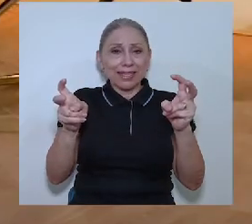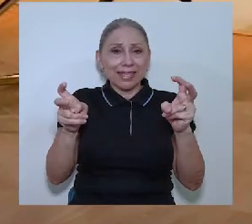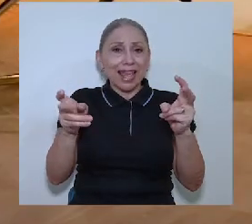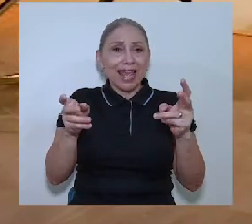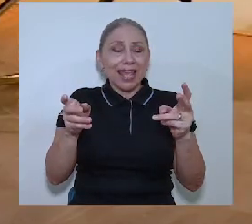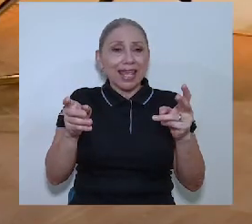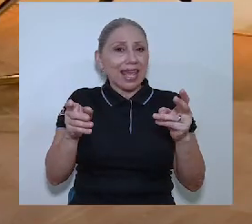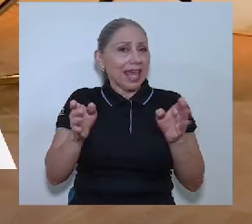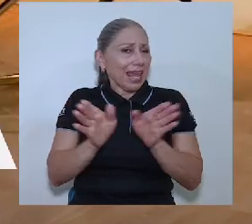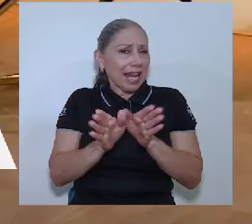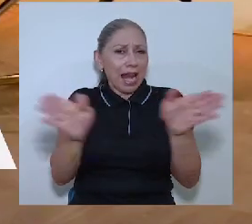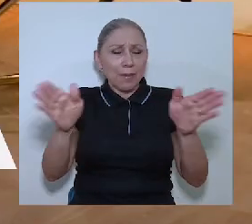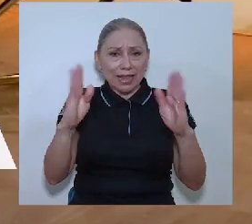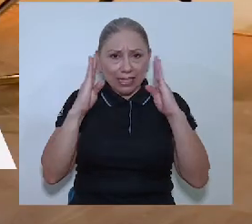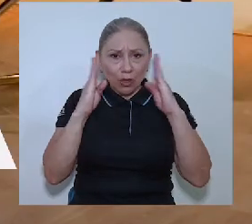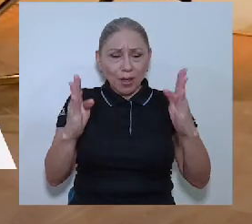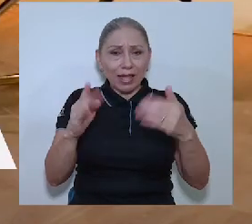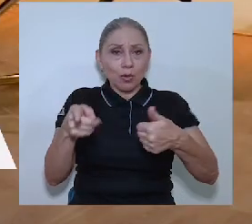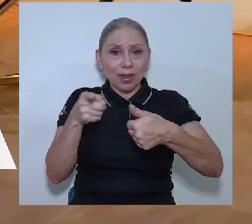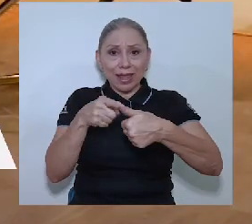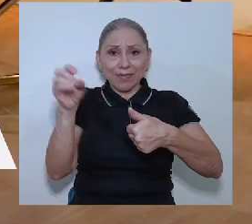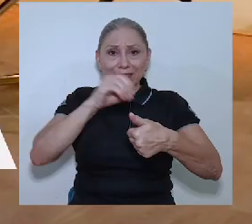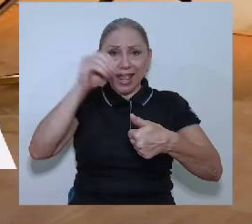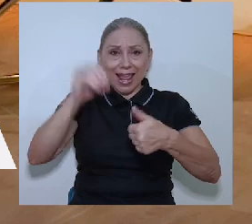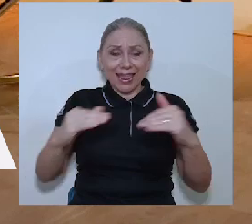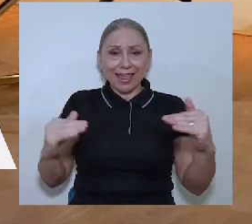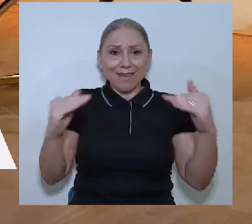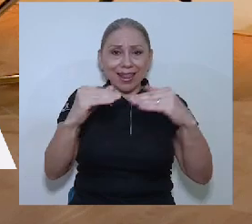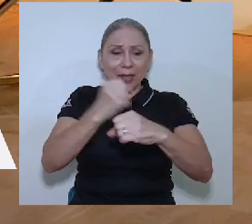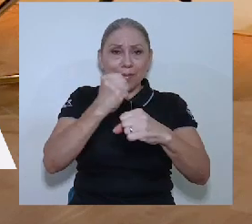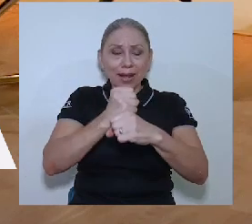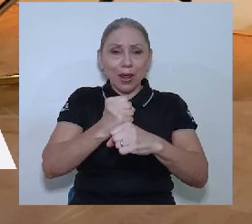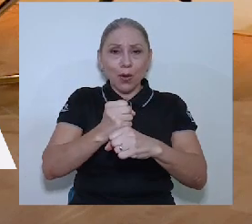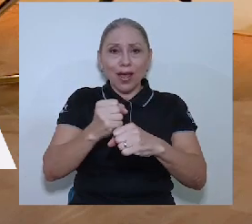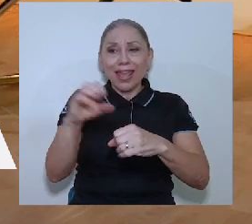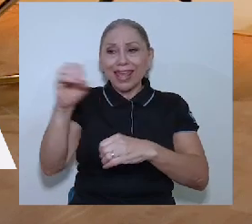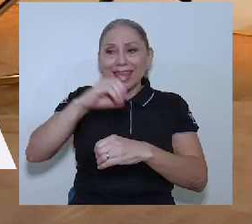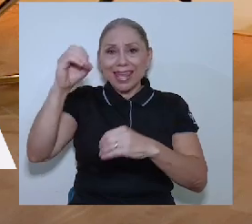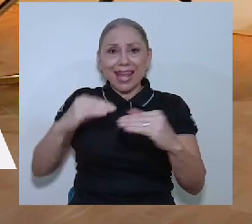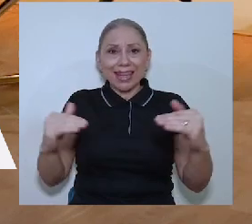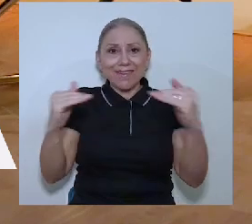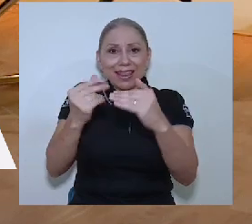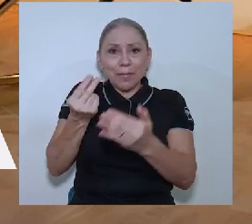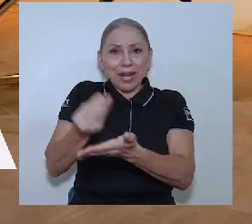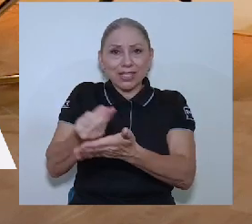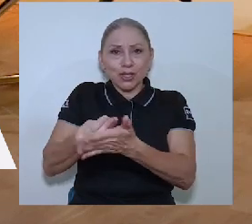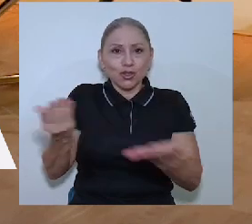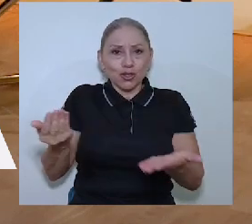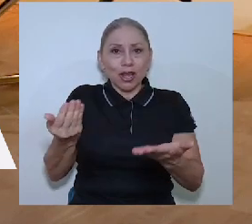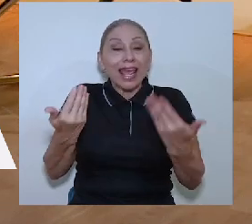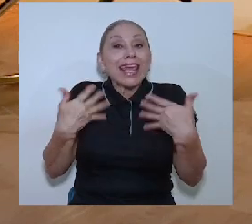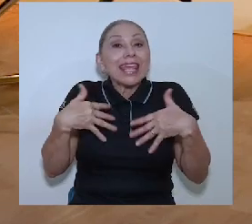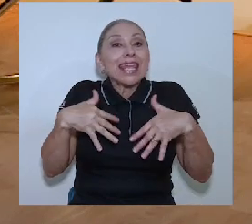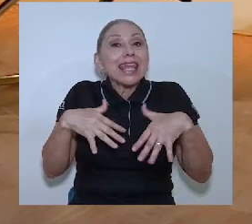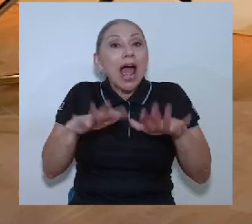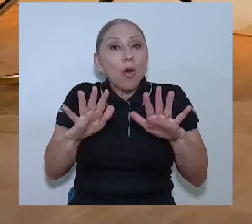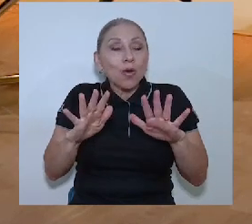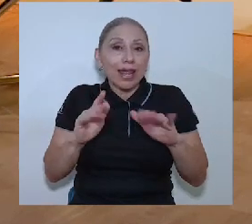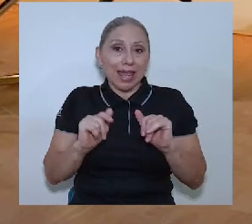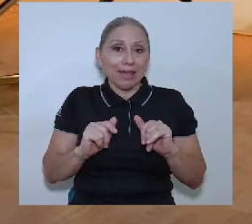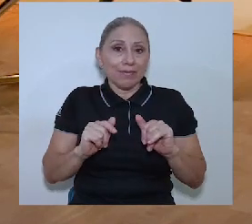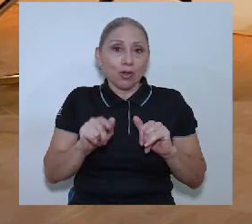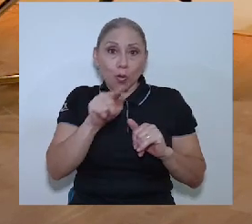general toma en cuenta es el nivel de empleo y el nivel de precios. Exacto. Y aunque estaban